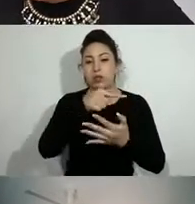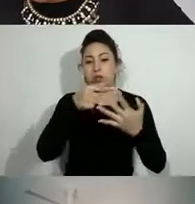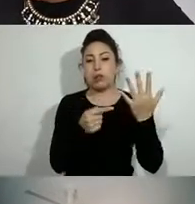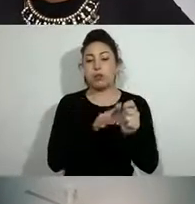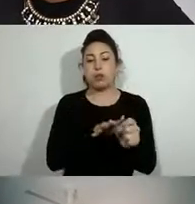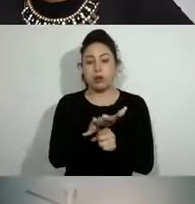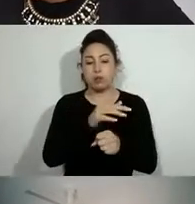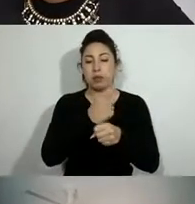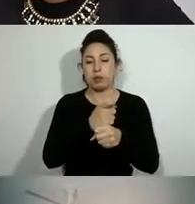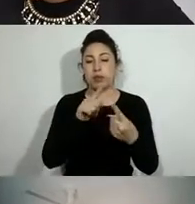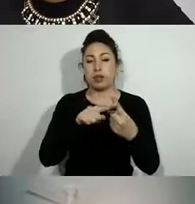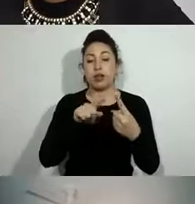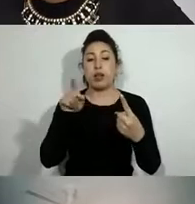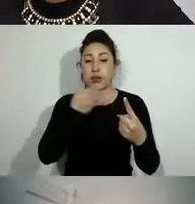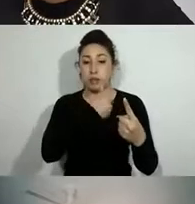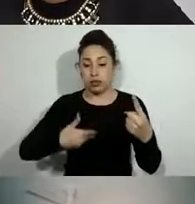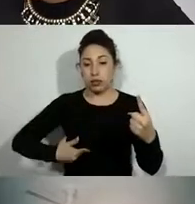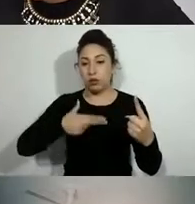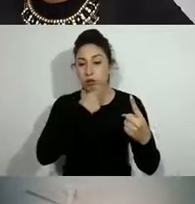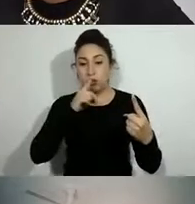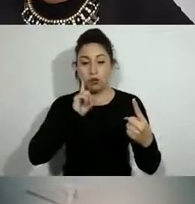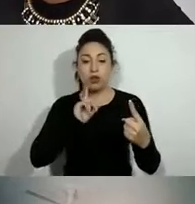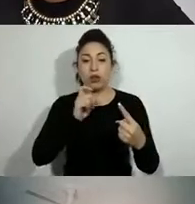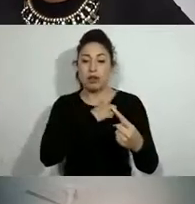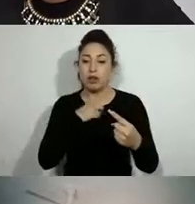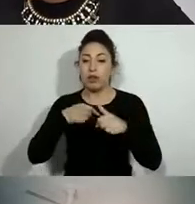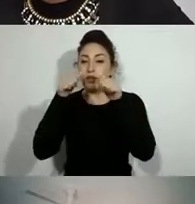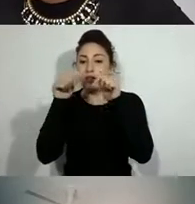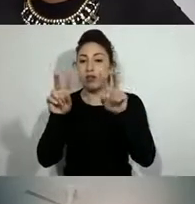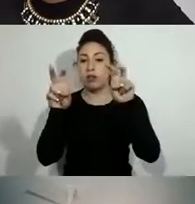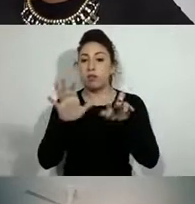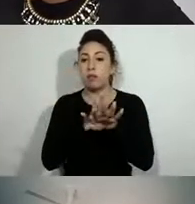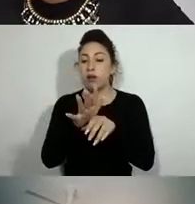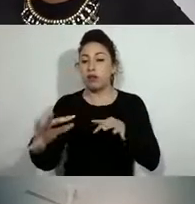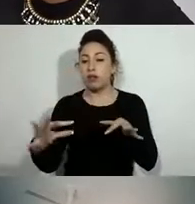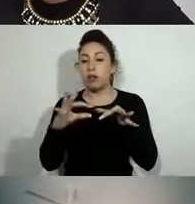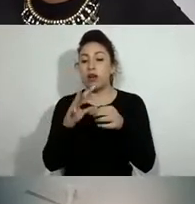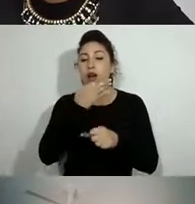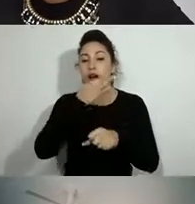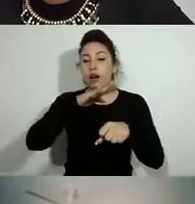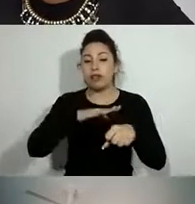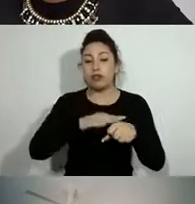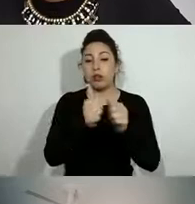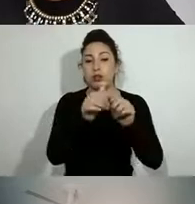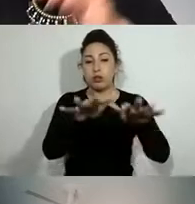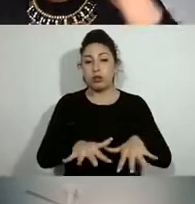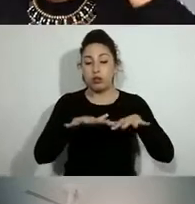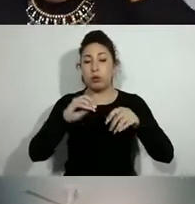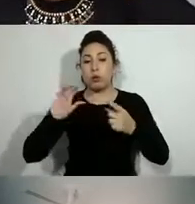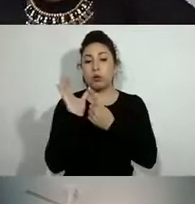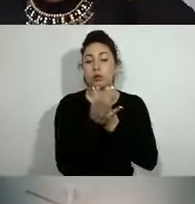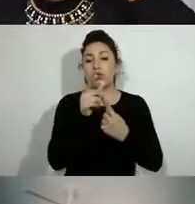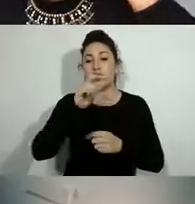Primero, la o el presidente, atendiendo el tema de cada asunto, informará al Pleno de su envío a la comisión o comisiones que